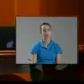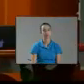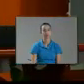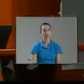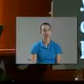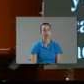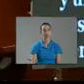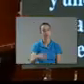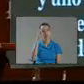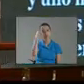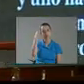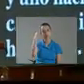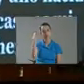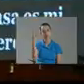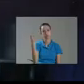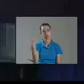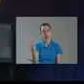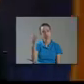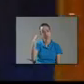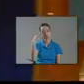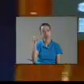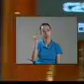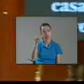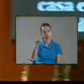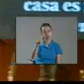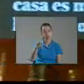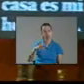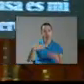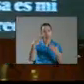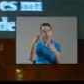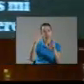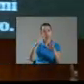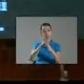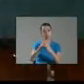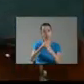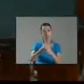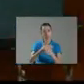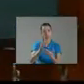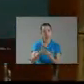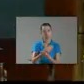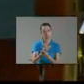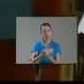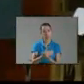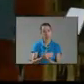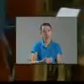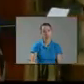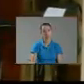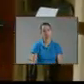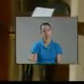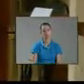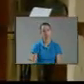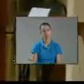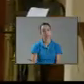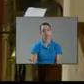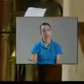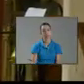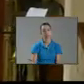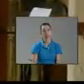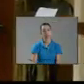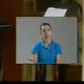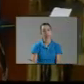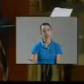Claro que le va a ir bien. La otra vez, Rafita, ahí levantó la mano, dijo, ¿cuántos quieren más?